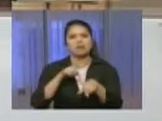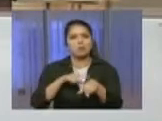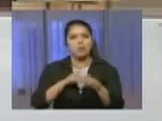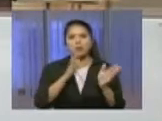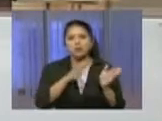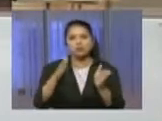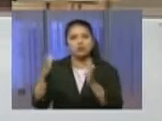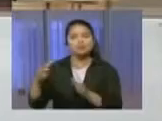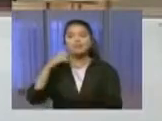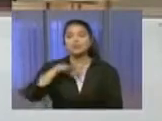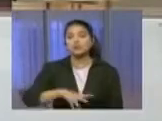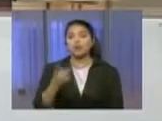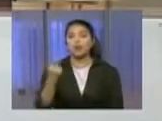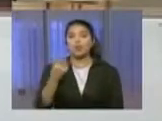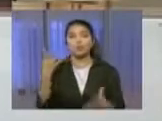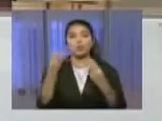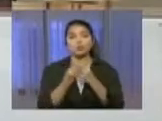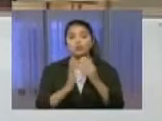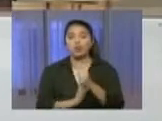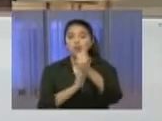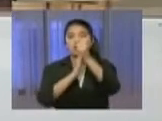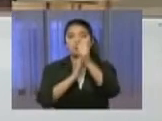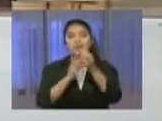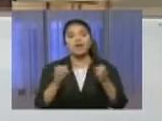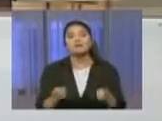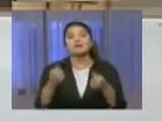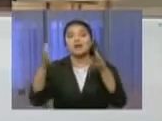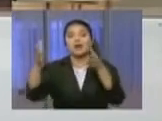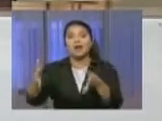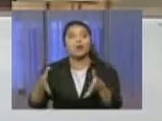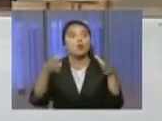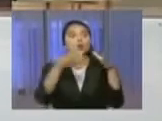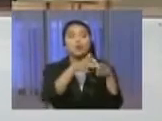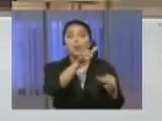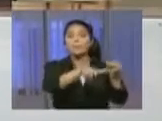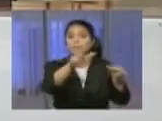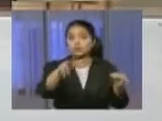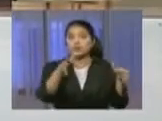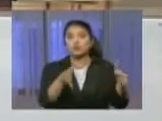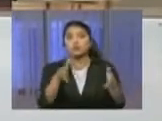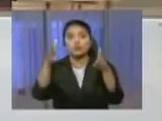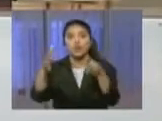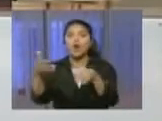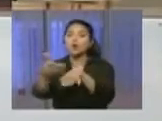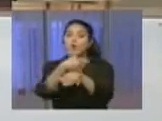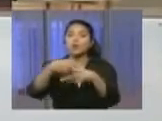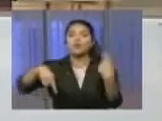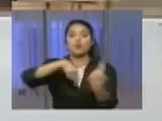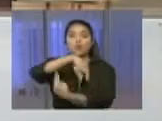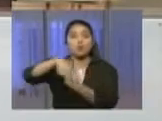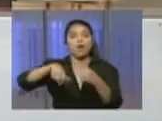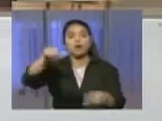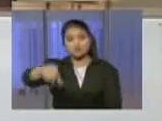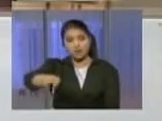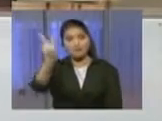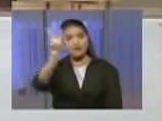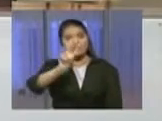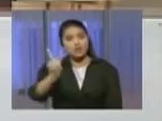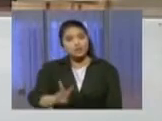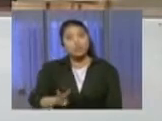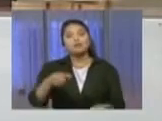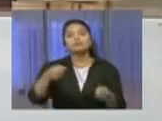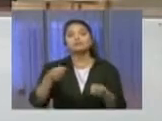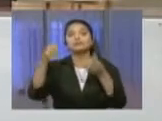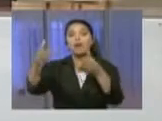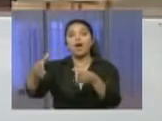Gigantes y va a ser el regalo que un grupo de intelectuales y el gobierno revolucionario de Venezuela le va a ser